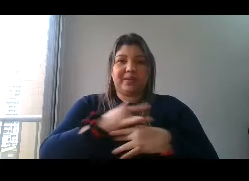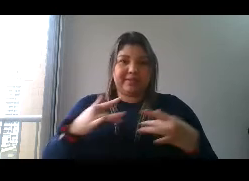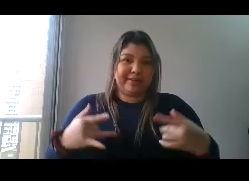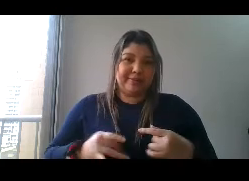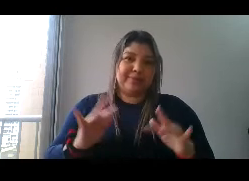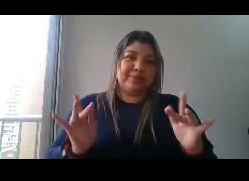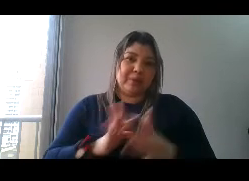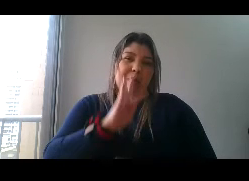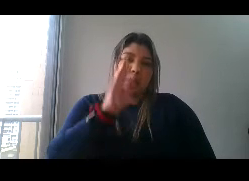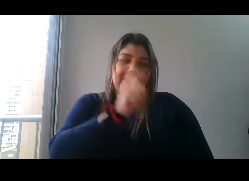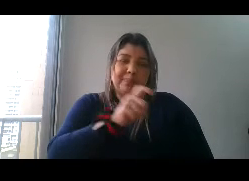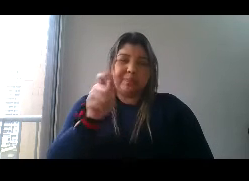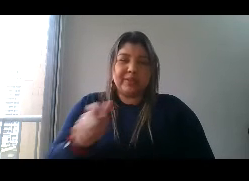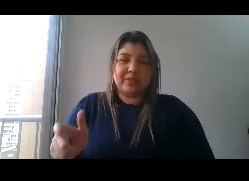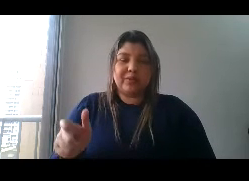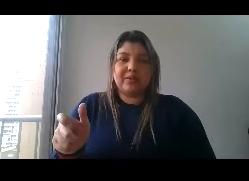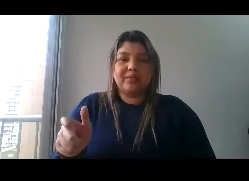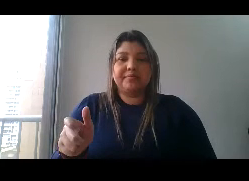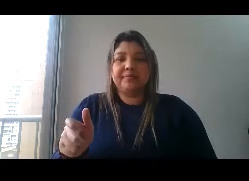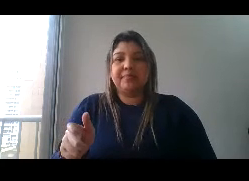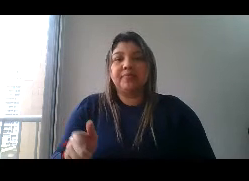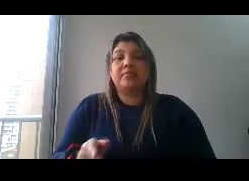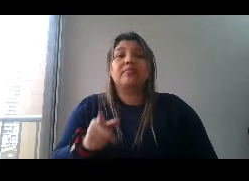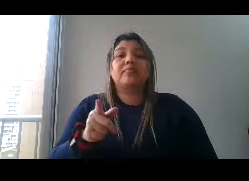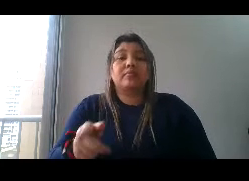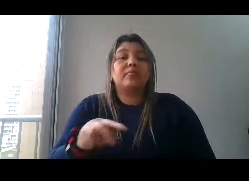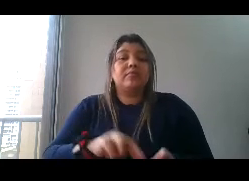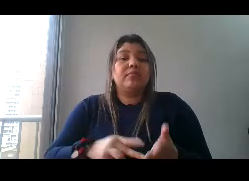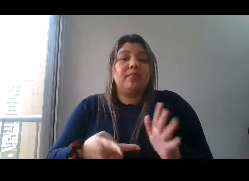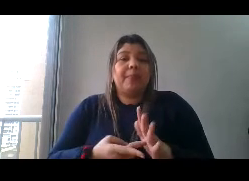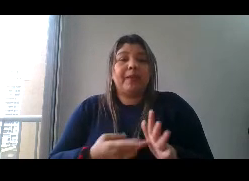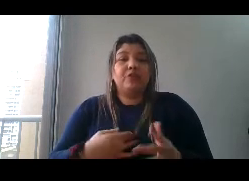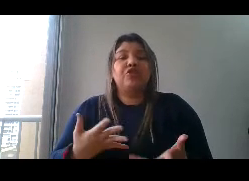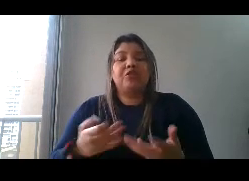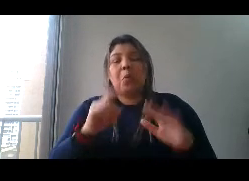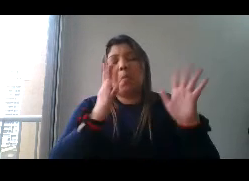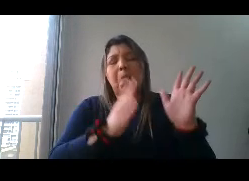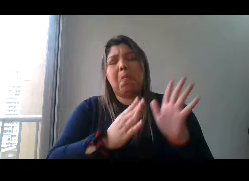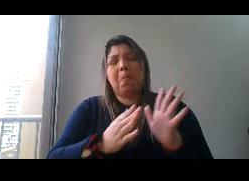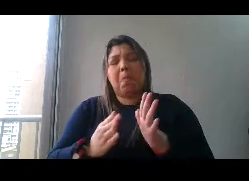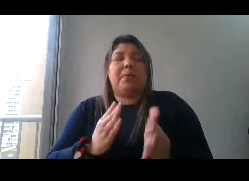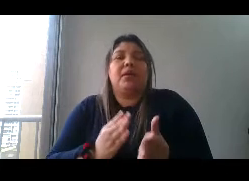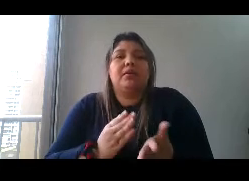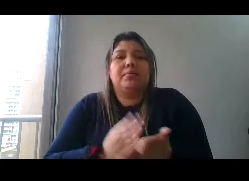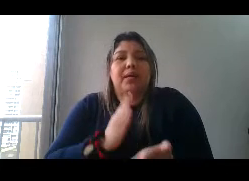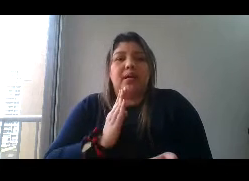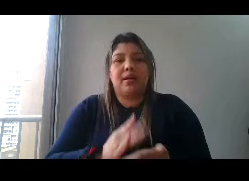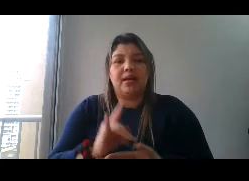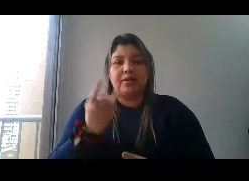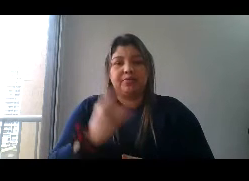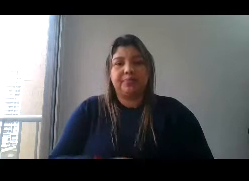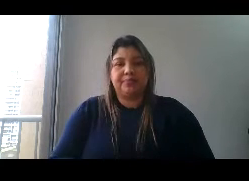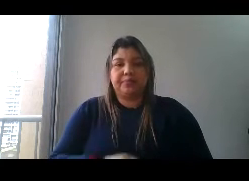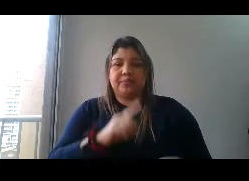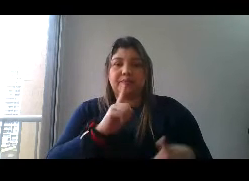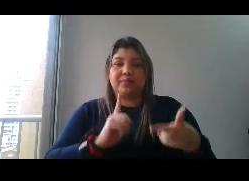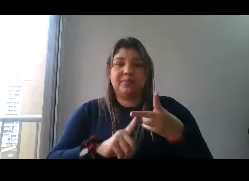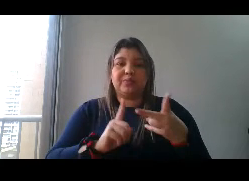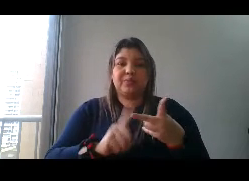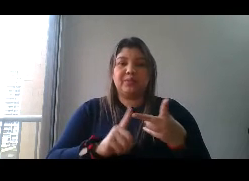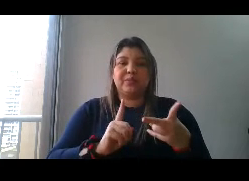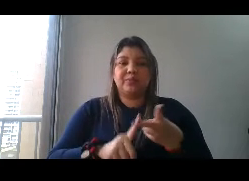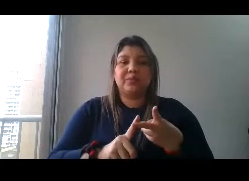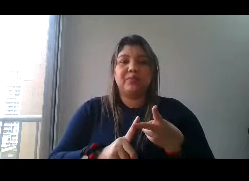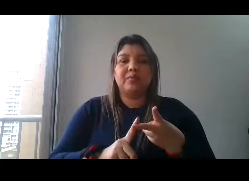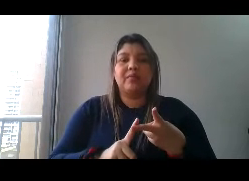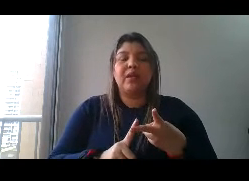paciente que demanda servicio es un evento adverso. Se deben monitorizar los aspectos relacionados con la seguridad del paciente